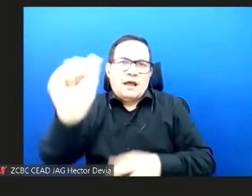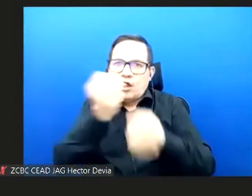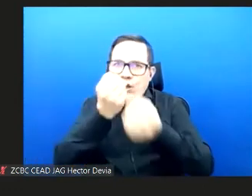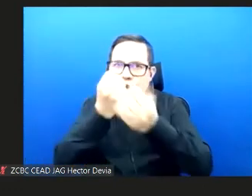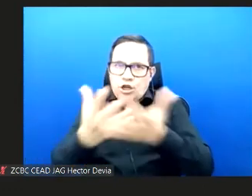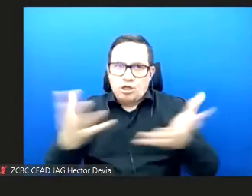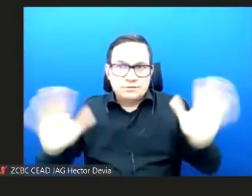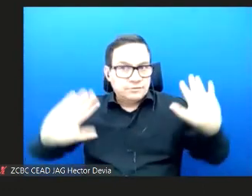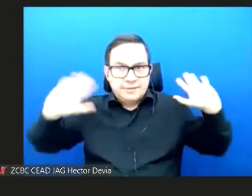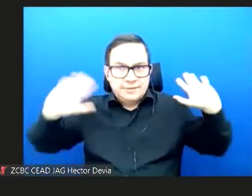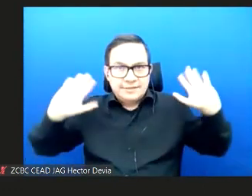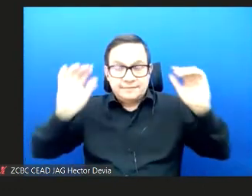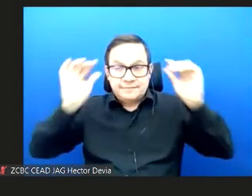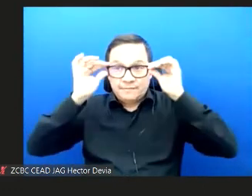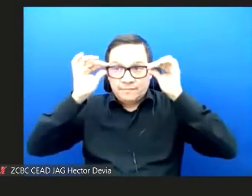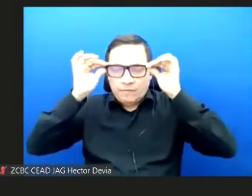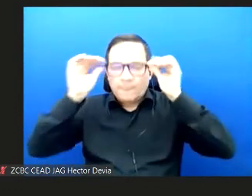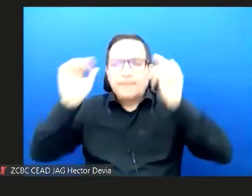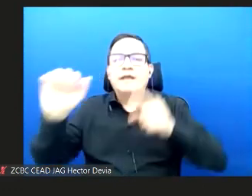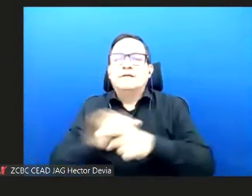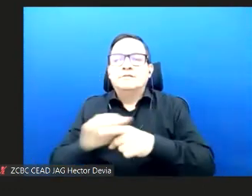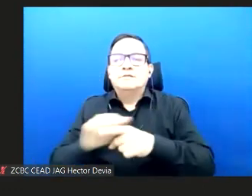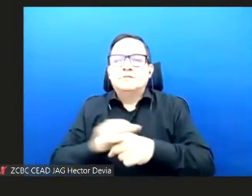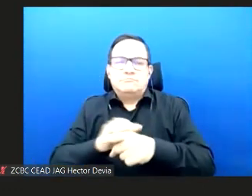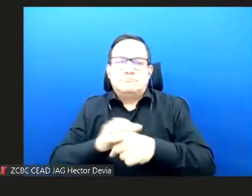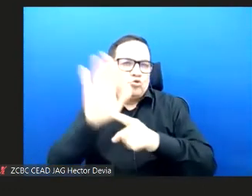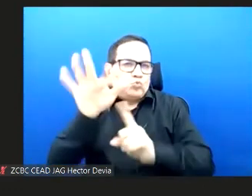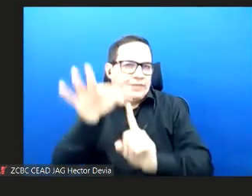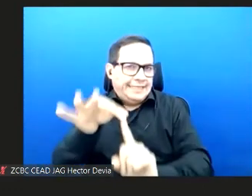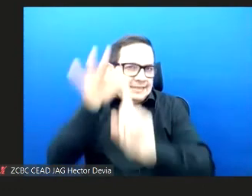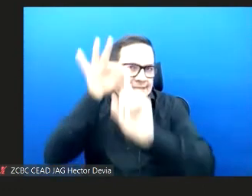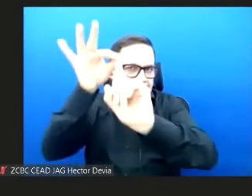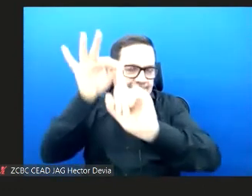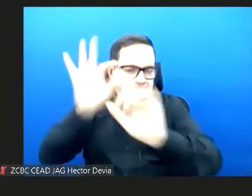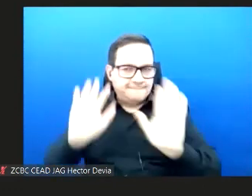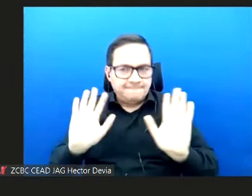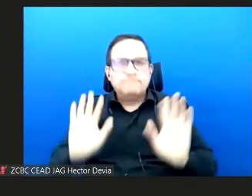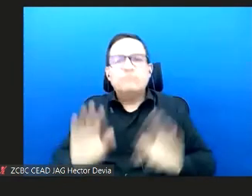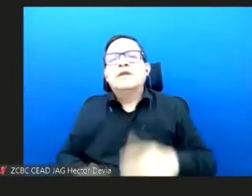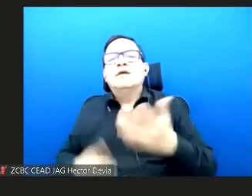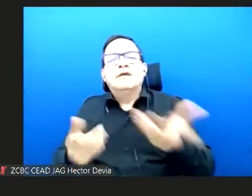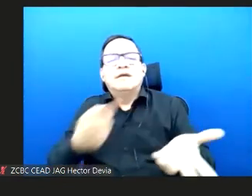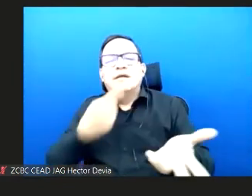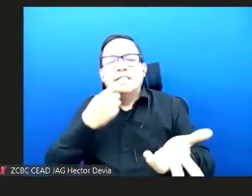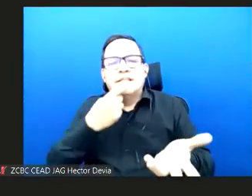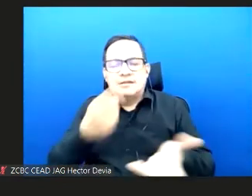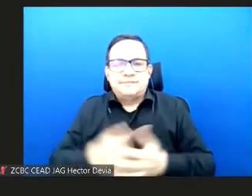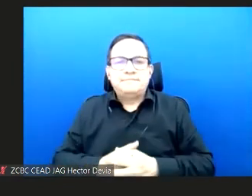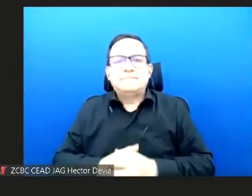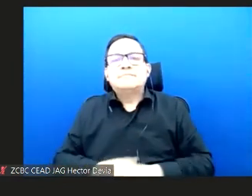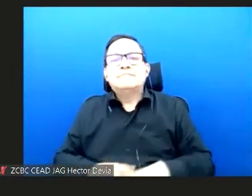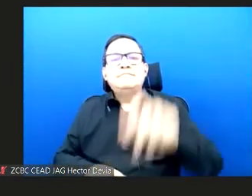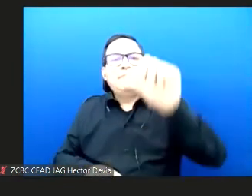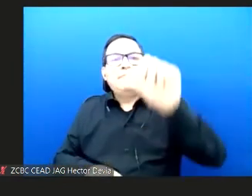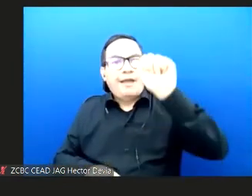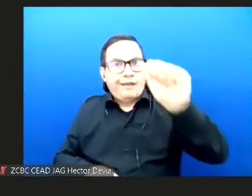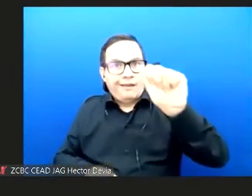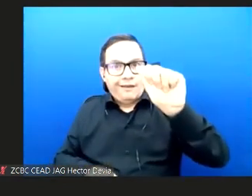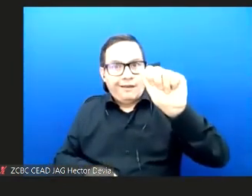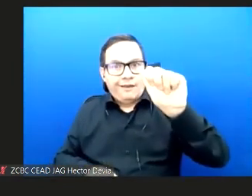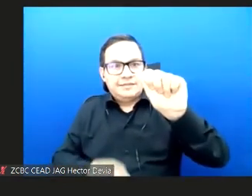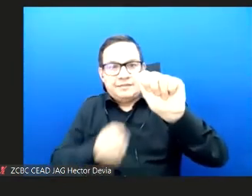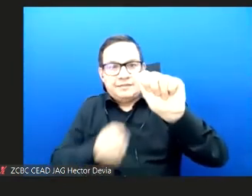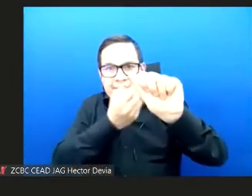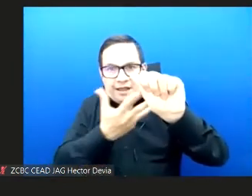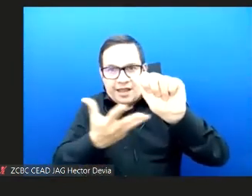Ahora sí nos vamos a nuestro ejercicio o a nuestra operación específica. La operación nos dice que tenemos los elementos de